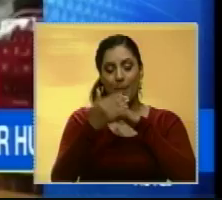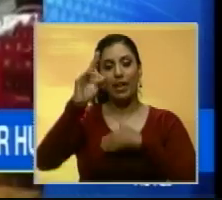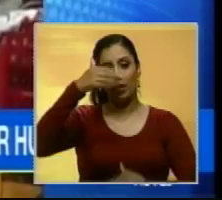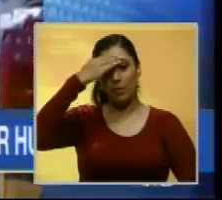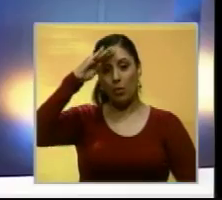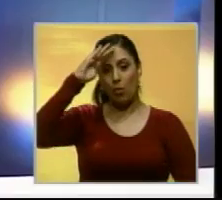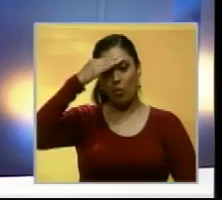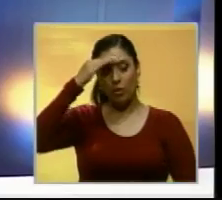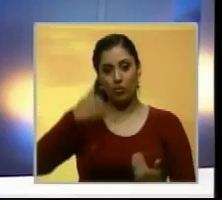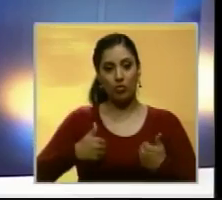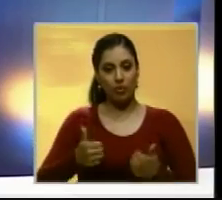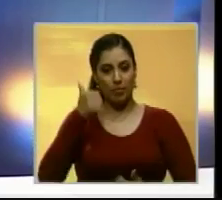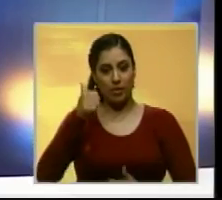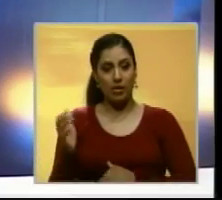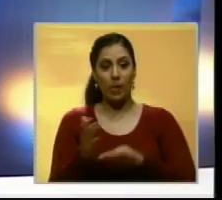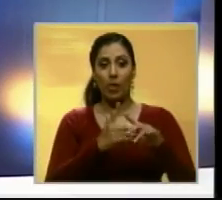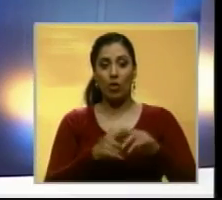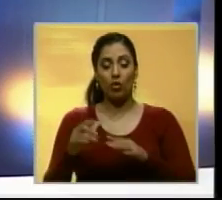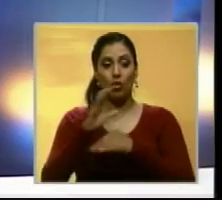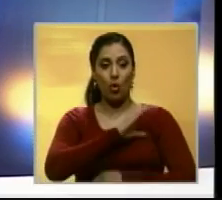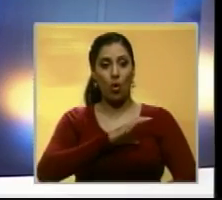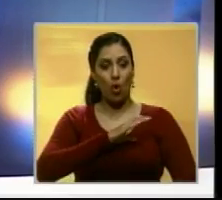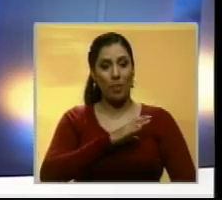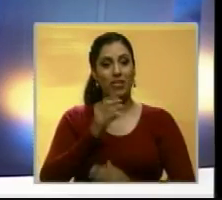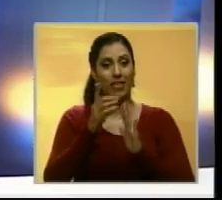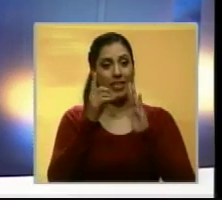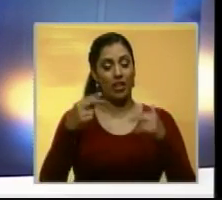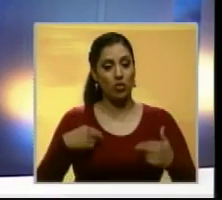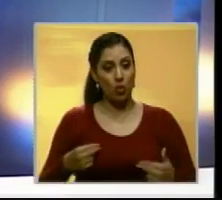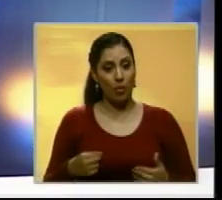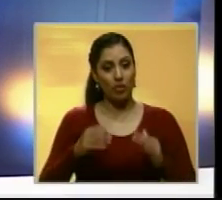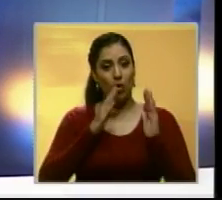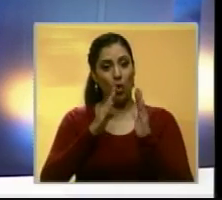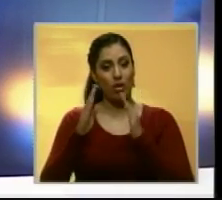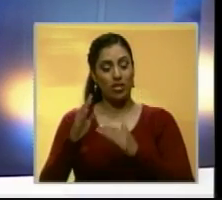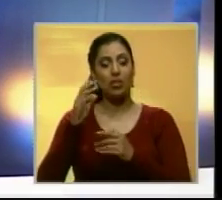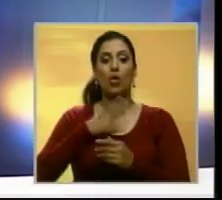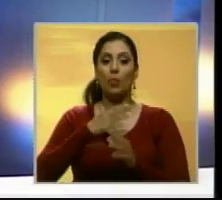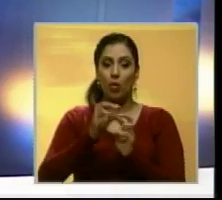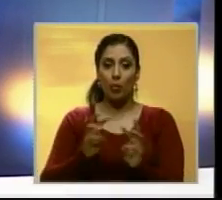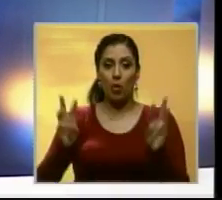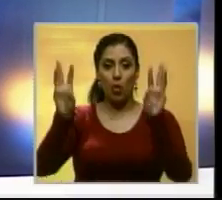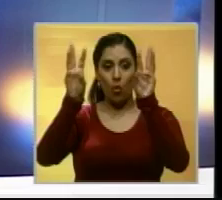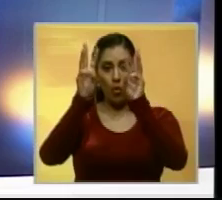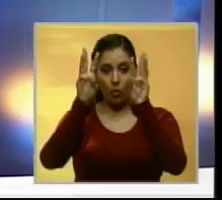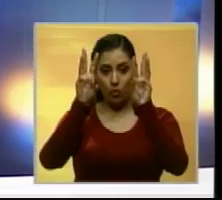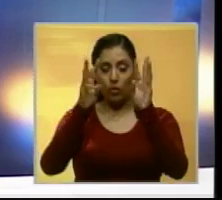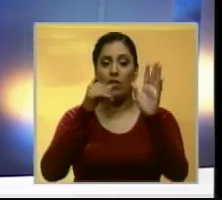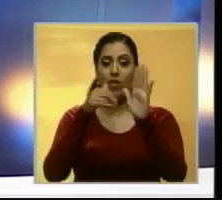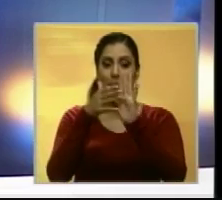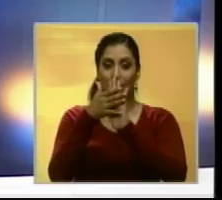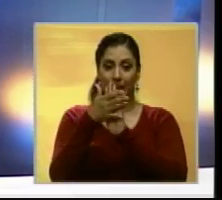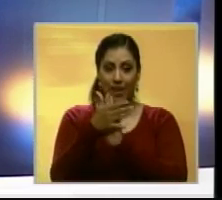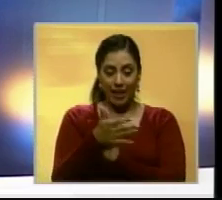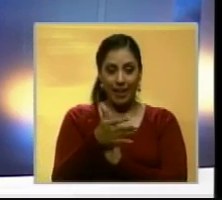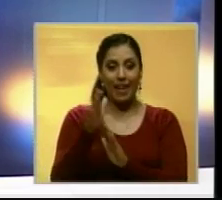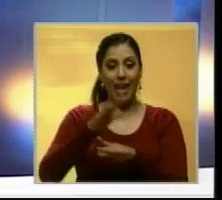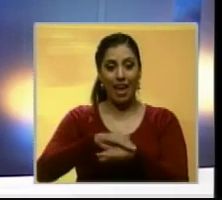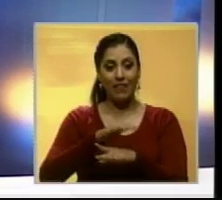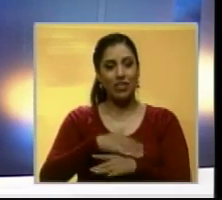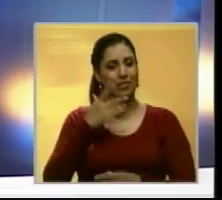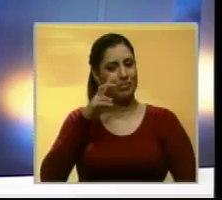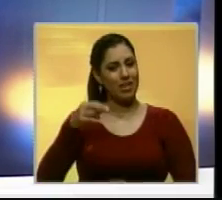Cuba. El alto comisionado para los derechos humanos de la Organización de Naciones Unidas, Zeid Ra'ad al-Hussein, manifestó